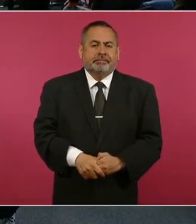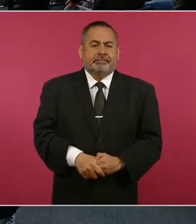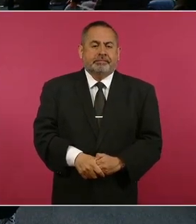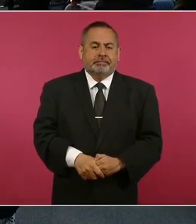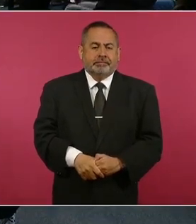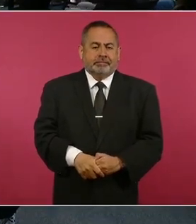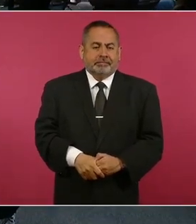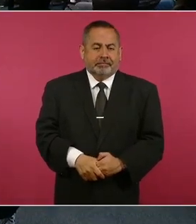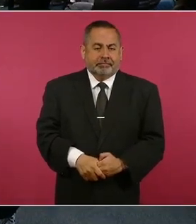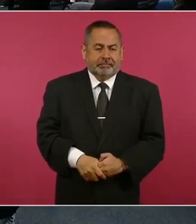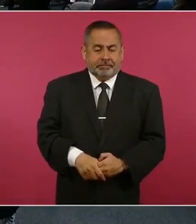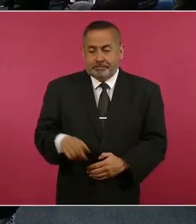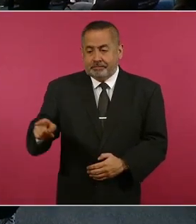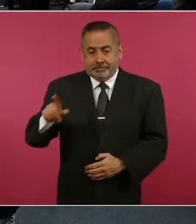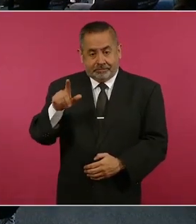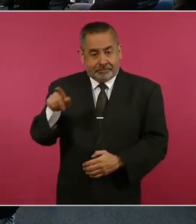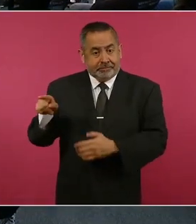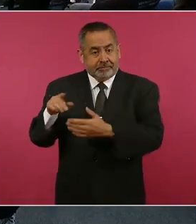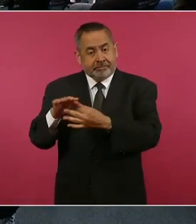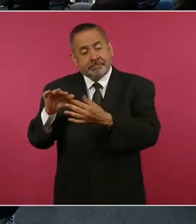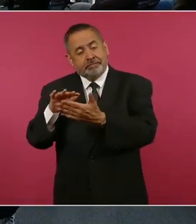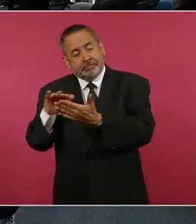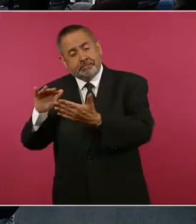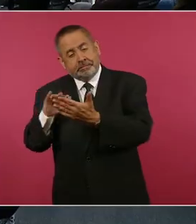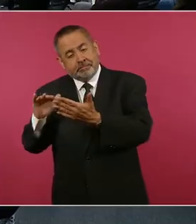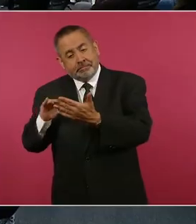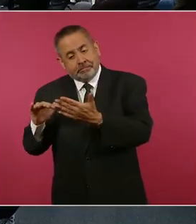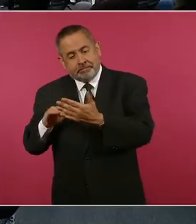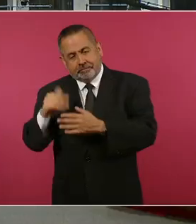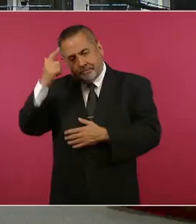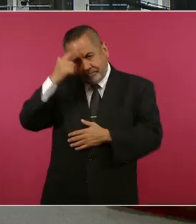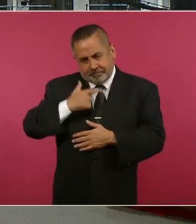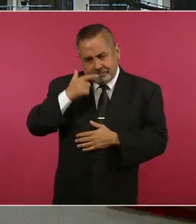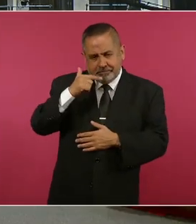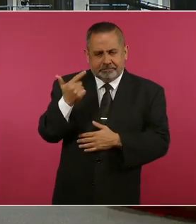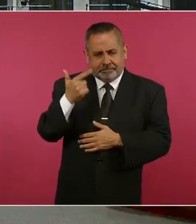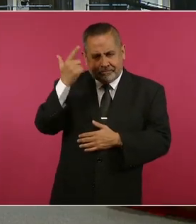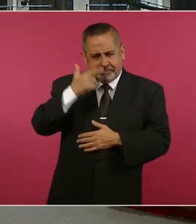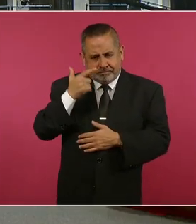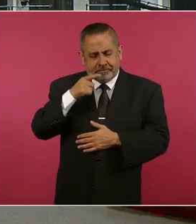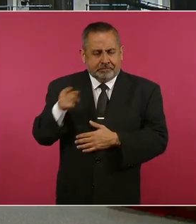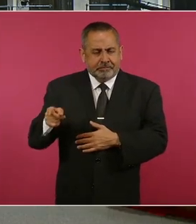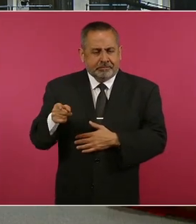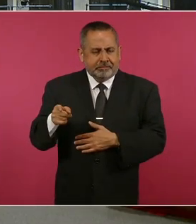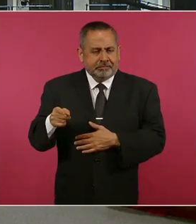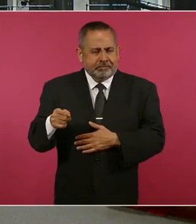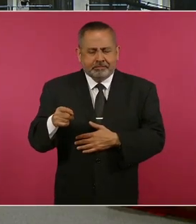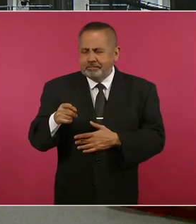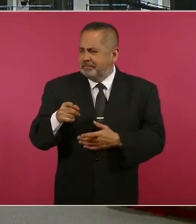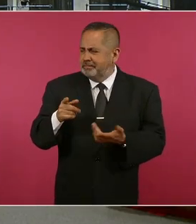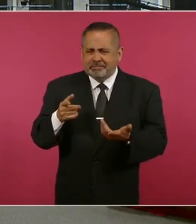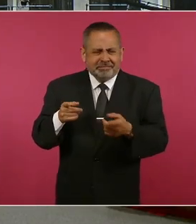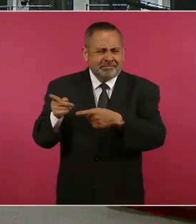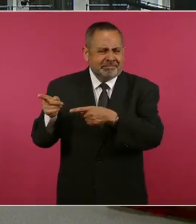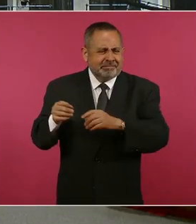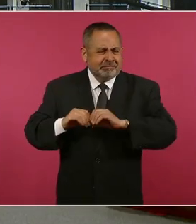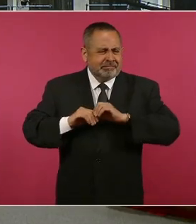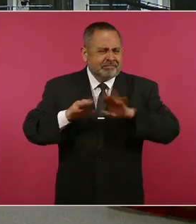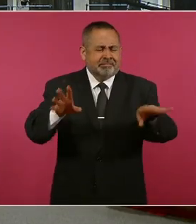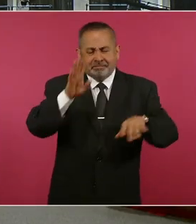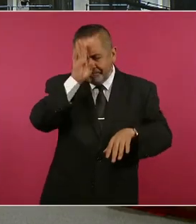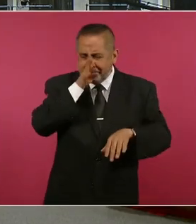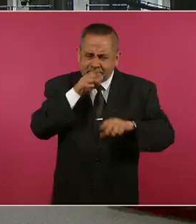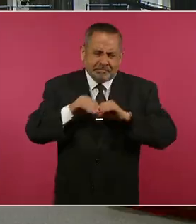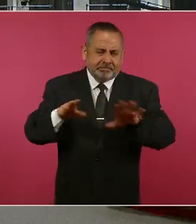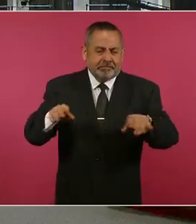Y me la está leyendo a las 7 de la noche. Eso fue mediodía, ¿no? Me está leyendo a